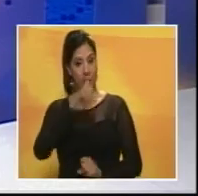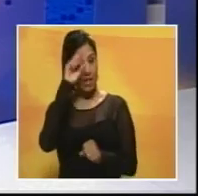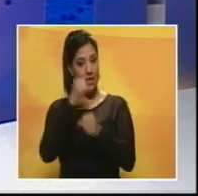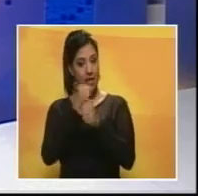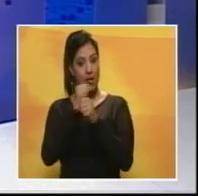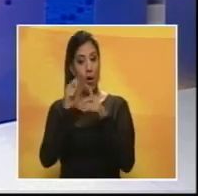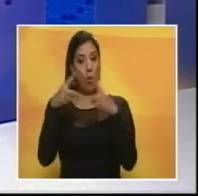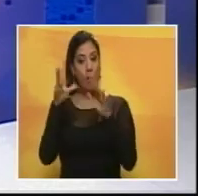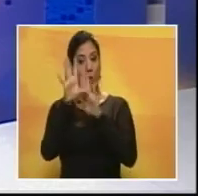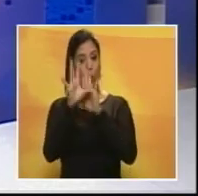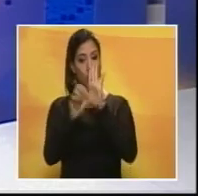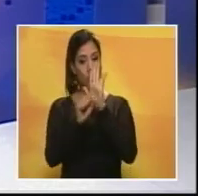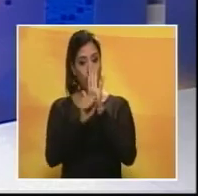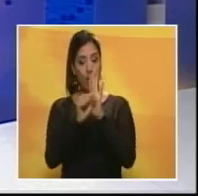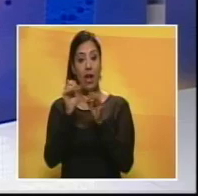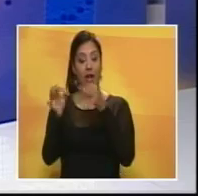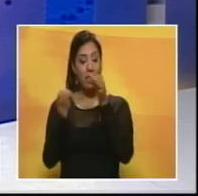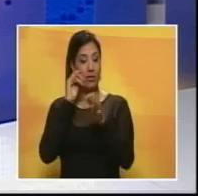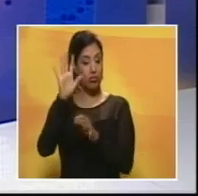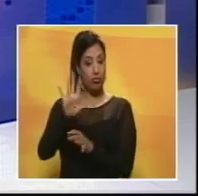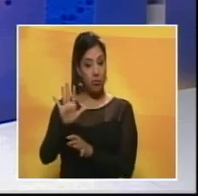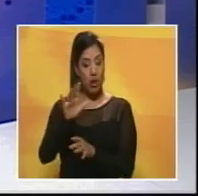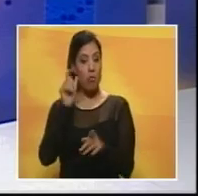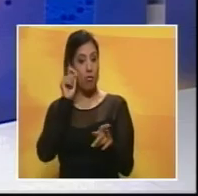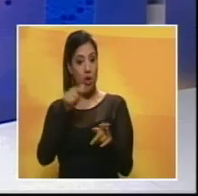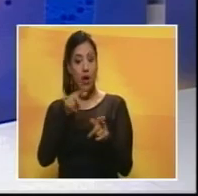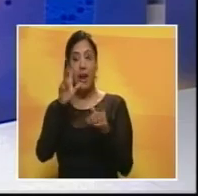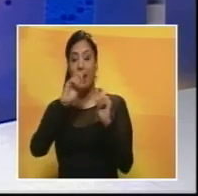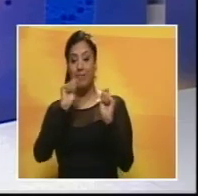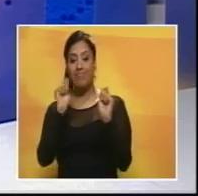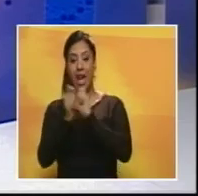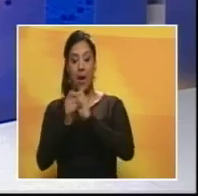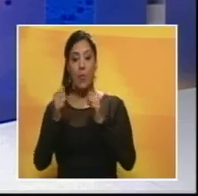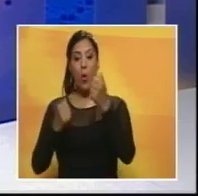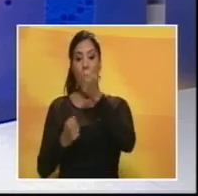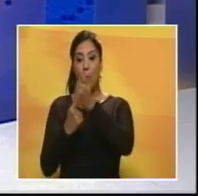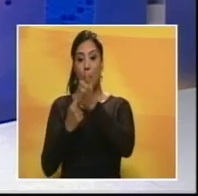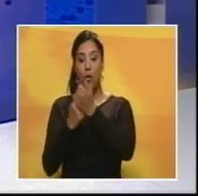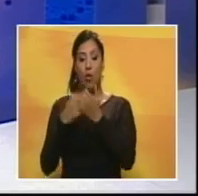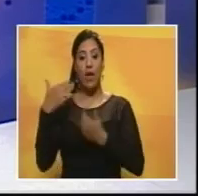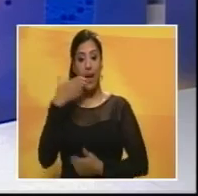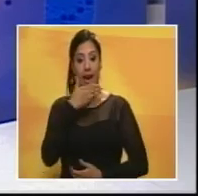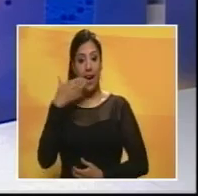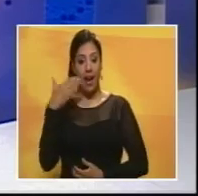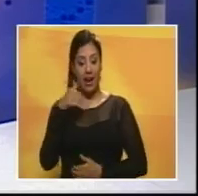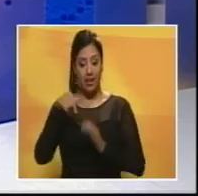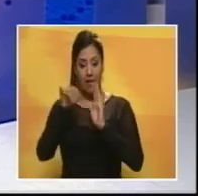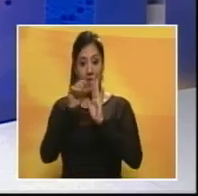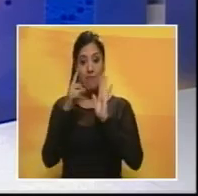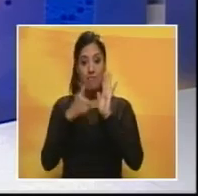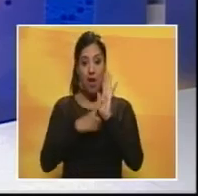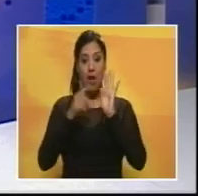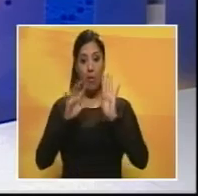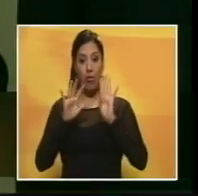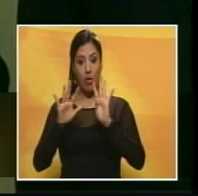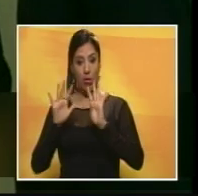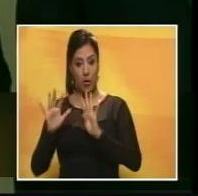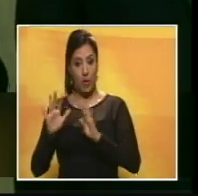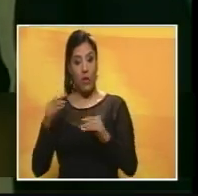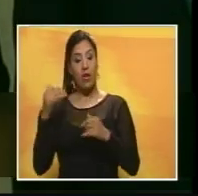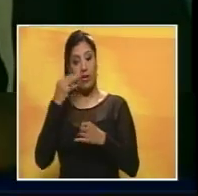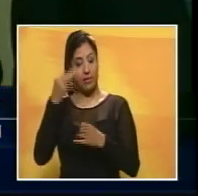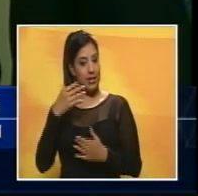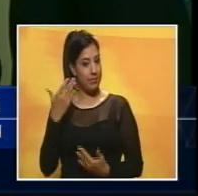elaborarán la nueva Constitución. A su juicio, o a juicio de Rodríguez, los cambios blindarán la Carta Magna de 1999.